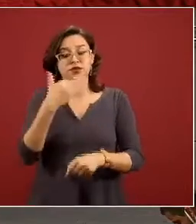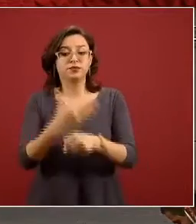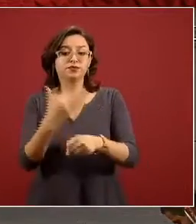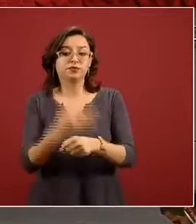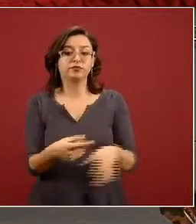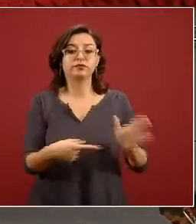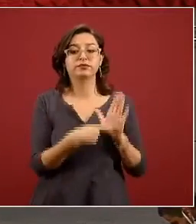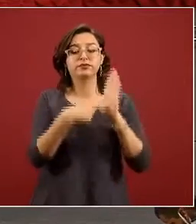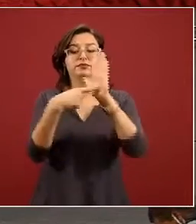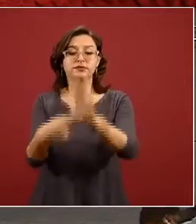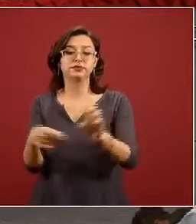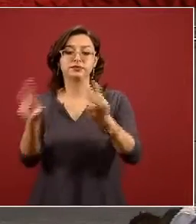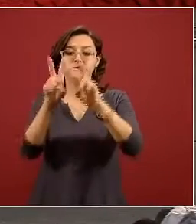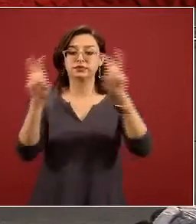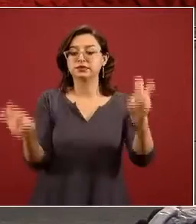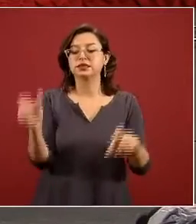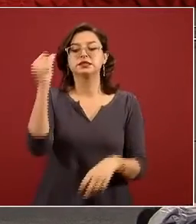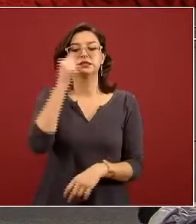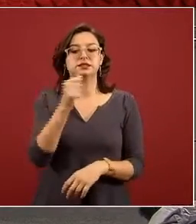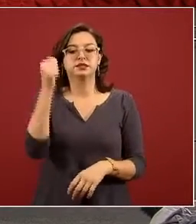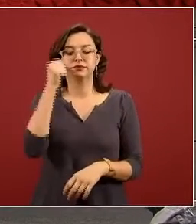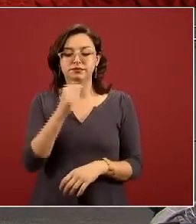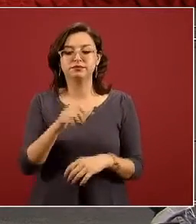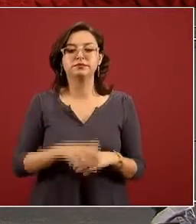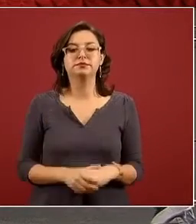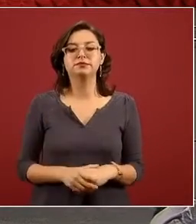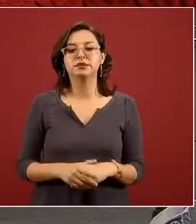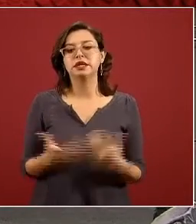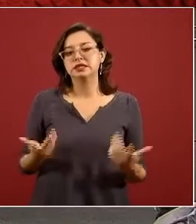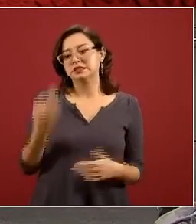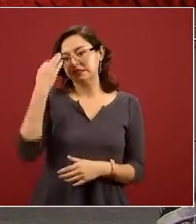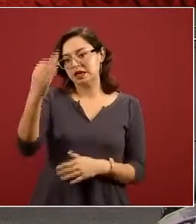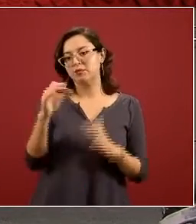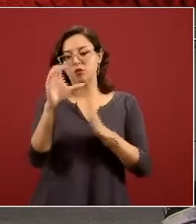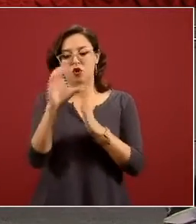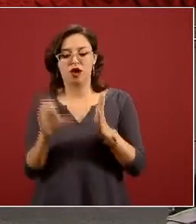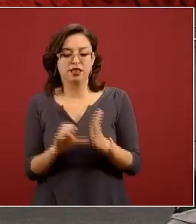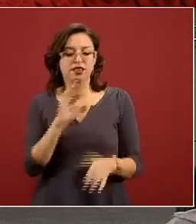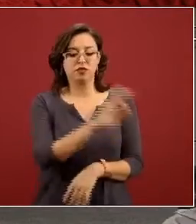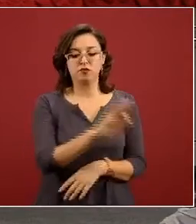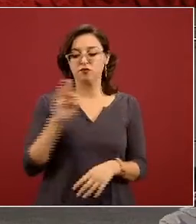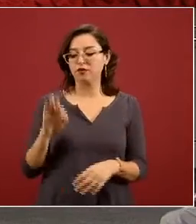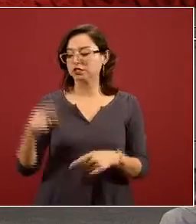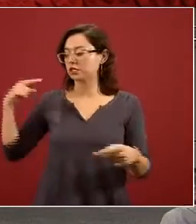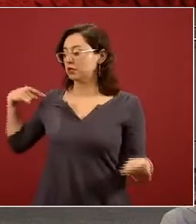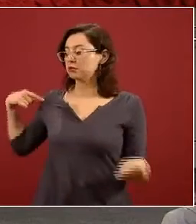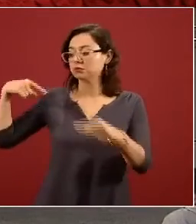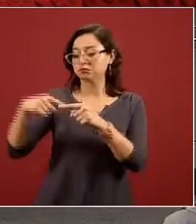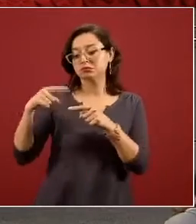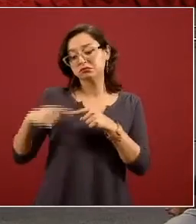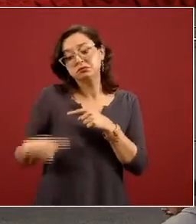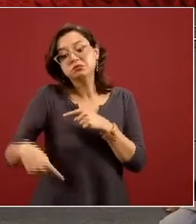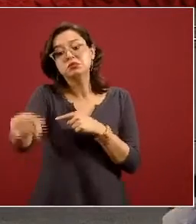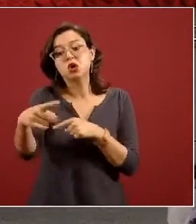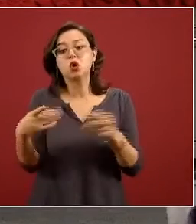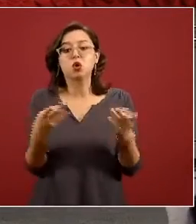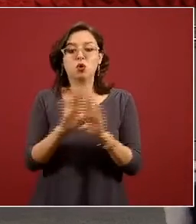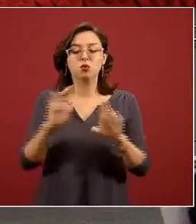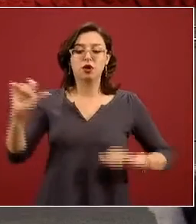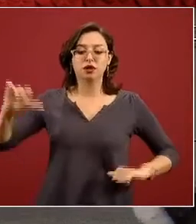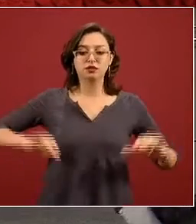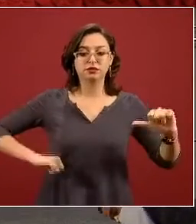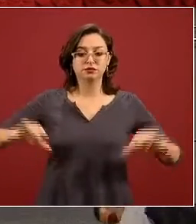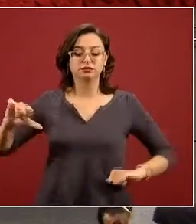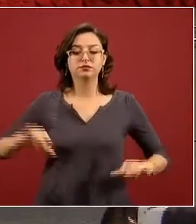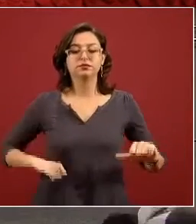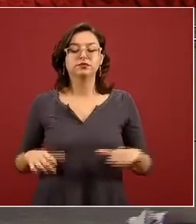del panorama de hoy, como siempre colocándonos también en el tiempo, cómo vamos y cómo se han llevado a cabo las diferentes actividades. Estamos